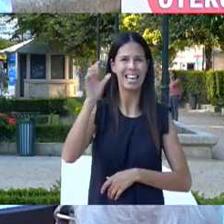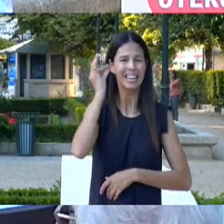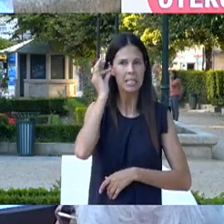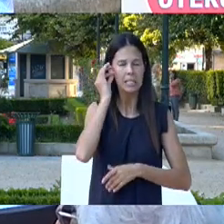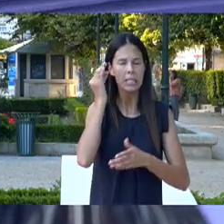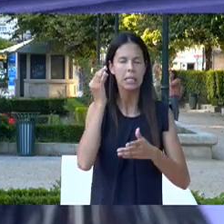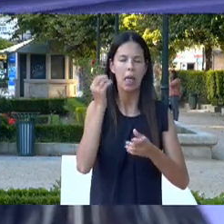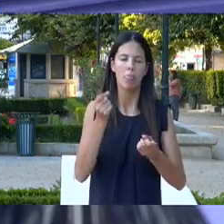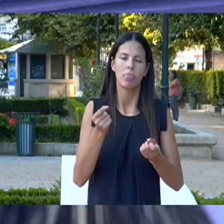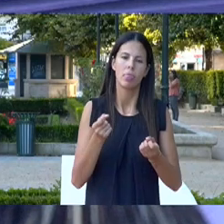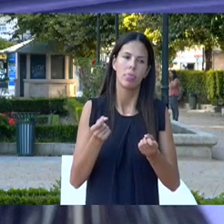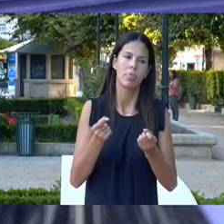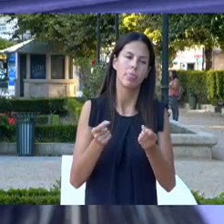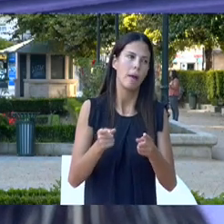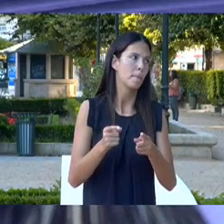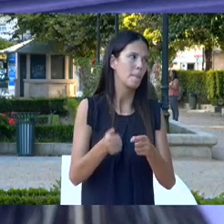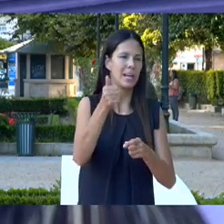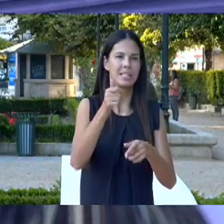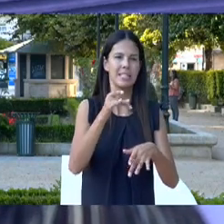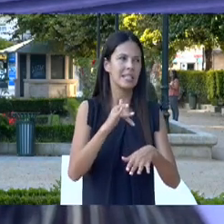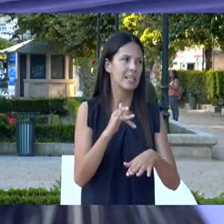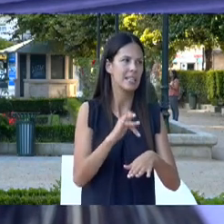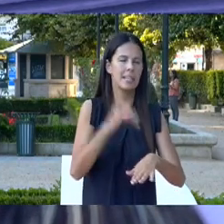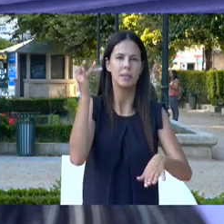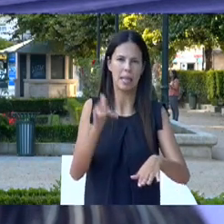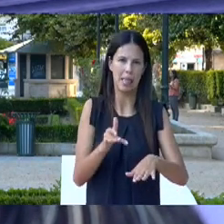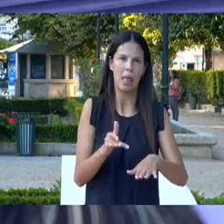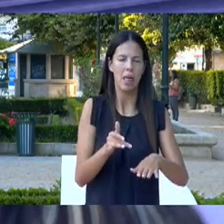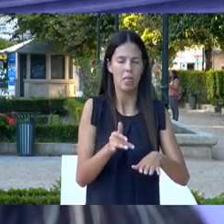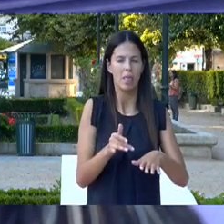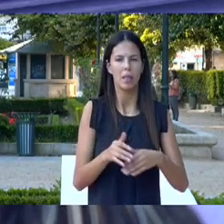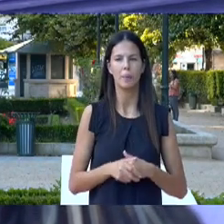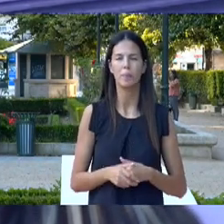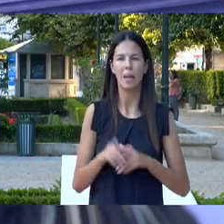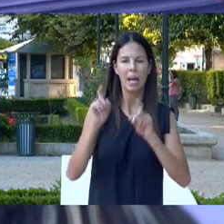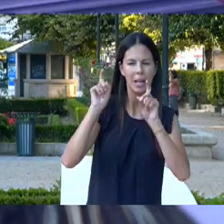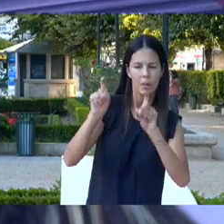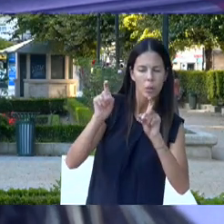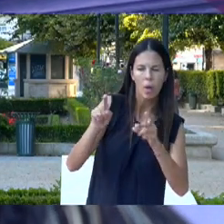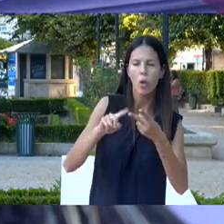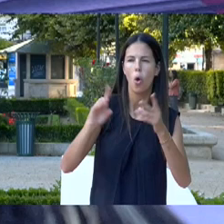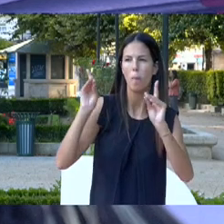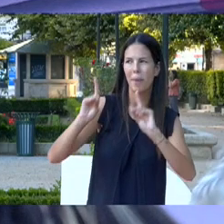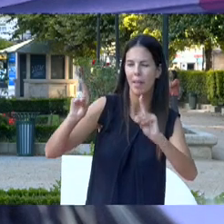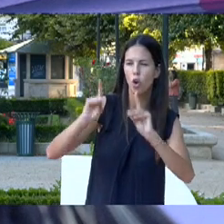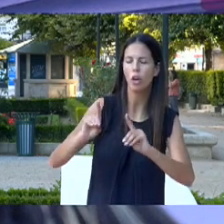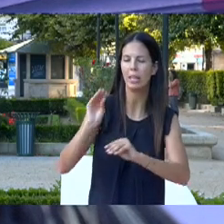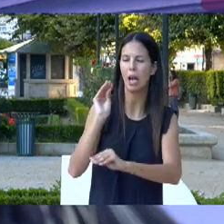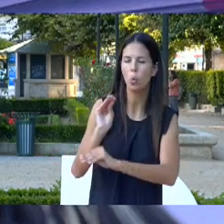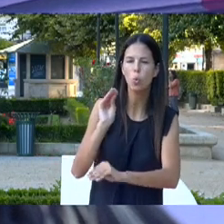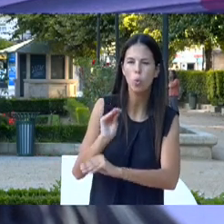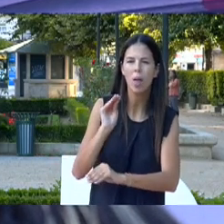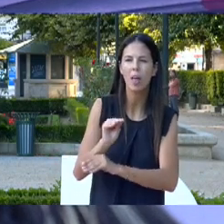a ter certa sensibilidade, non, cara ao ensino, cara á pedagoxía, cara